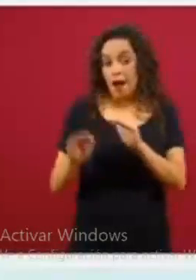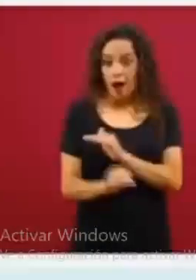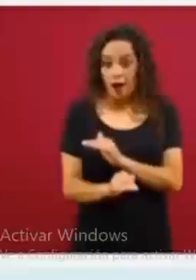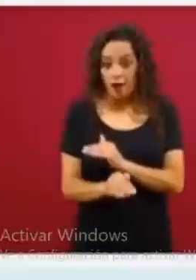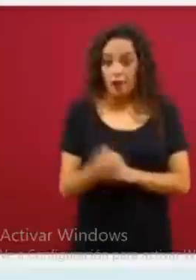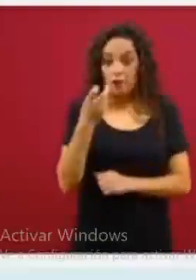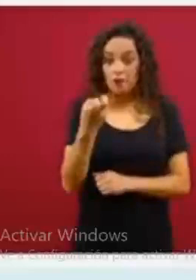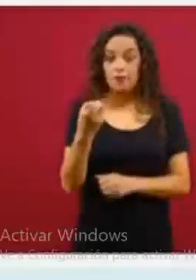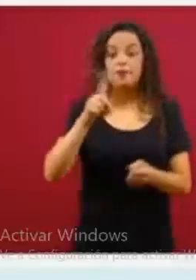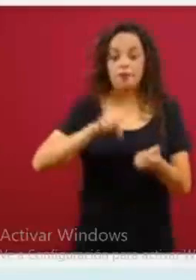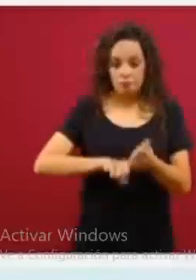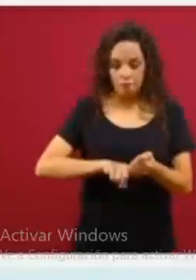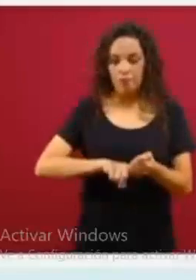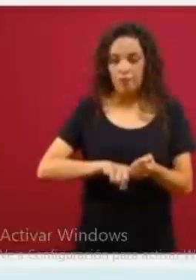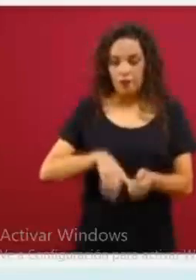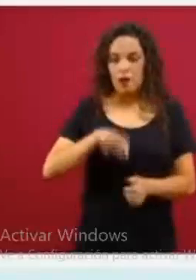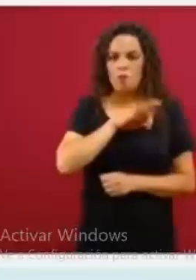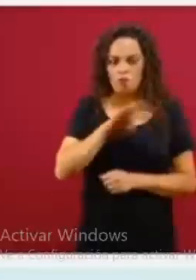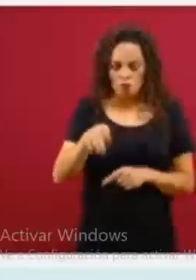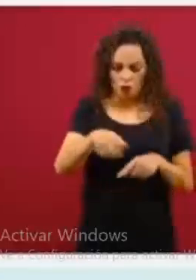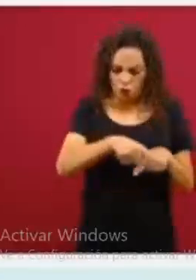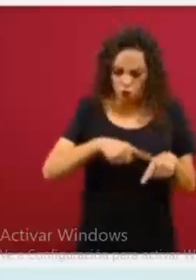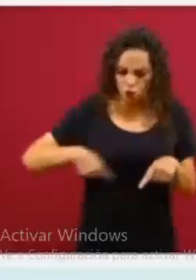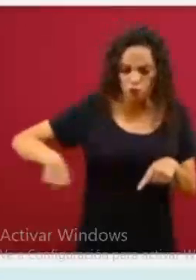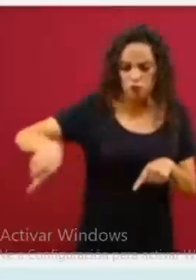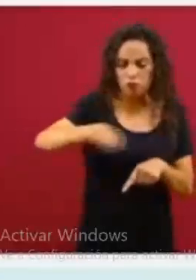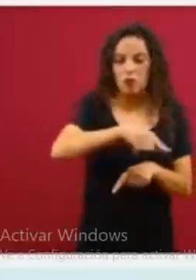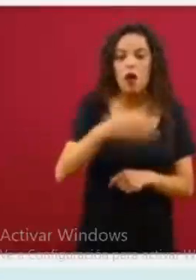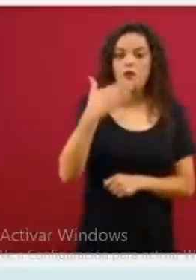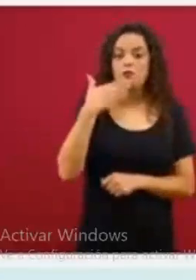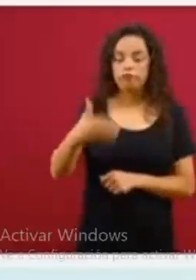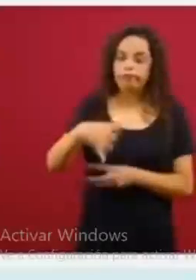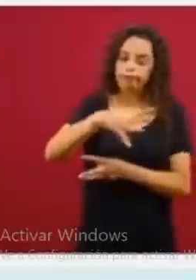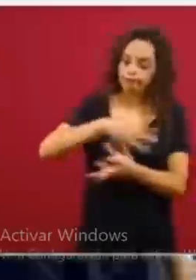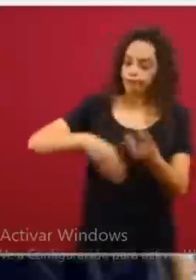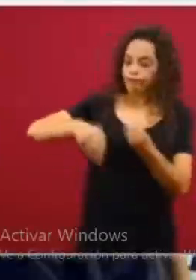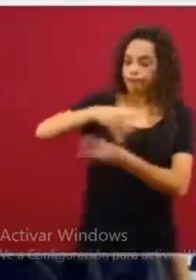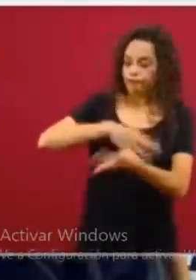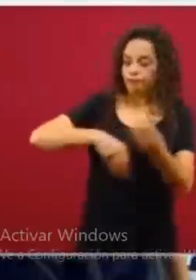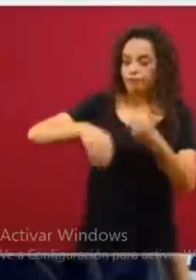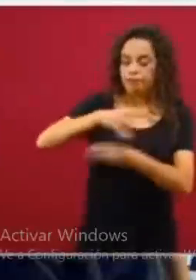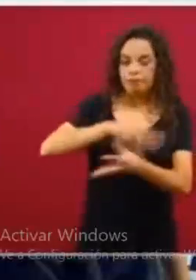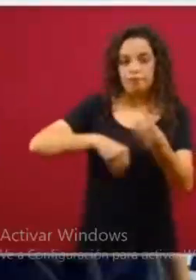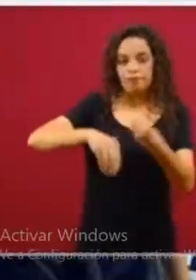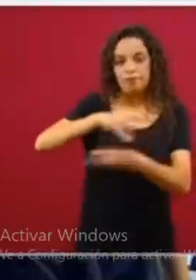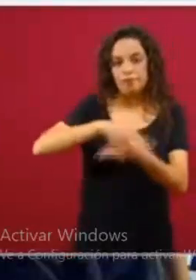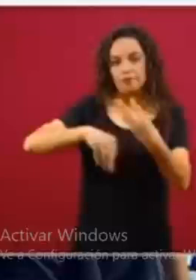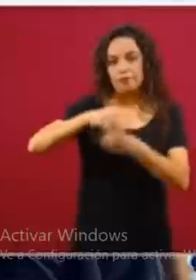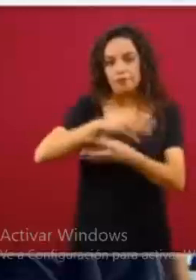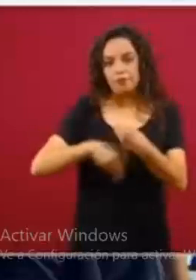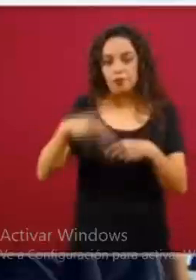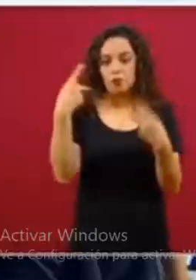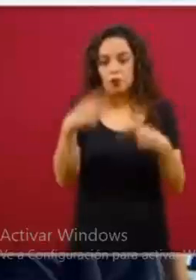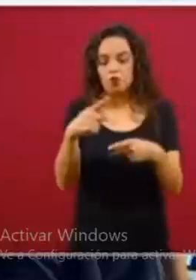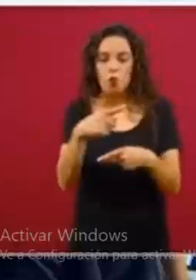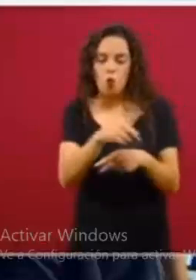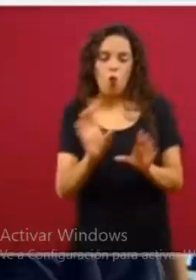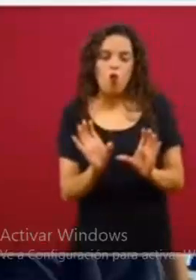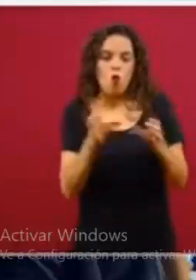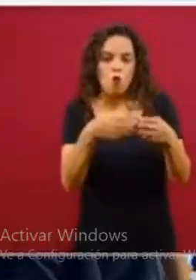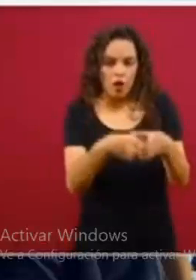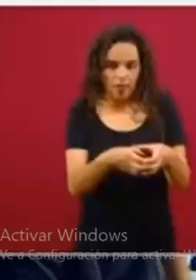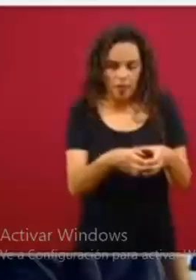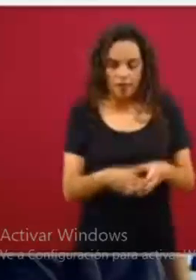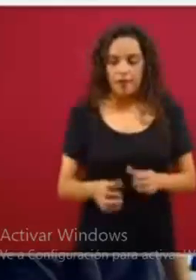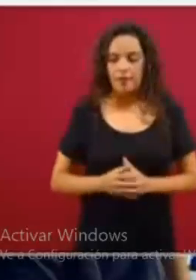este circulante que genere un círculo muy virtuoso dentro de las comunidades. Y por último, lo que es